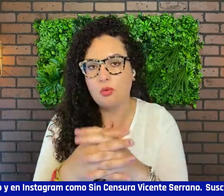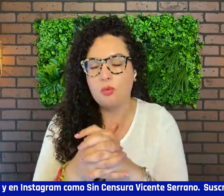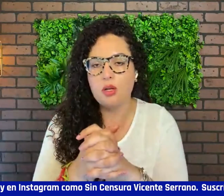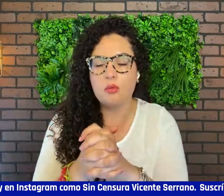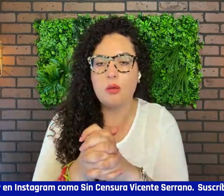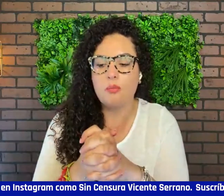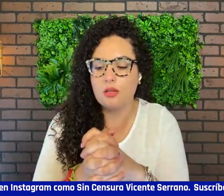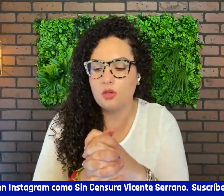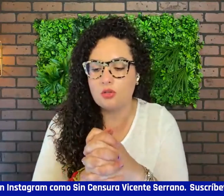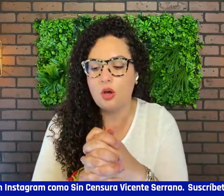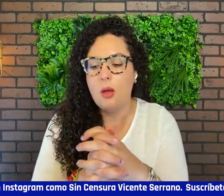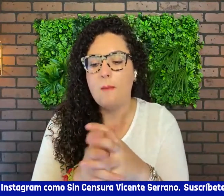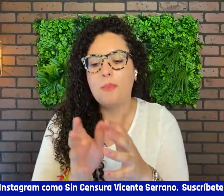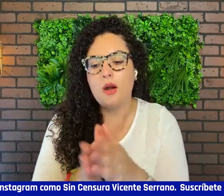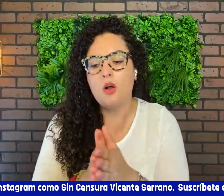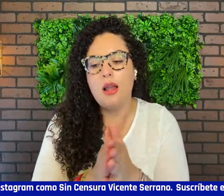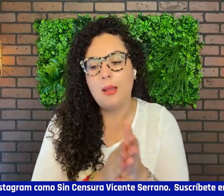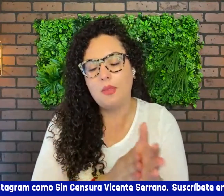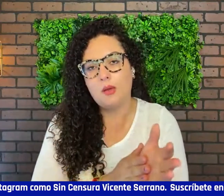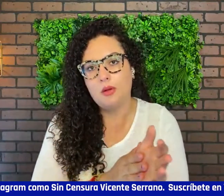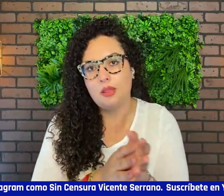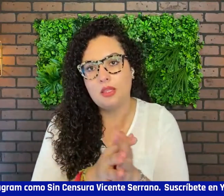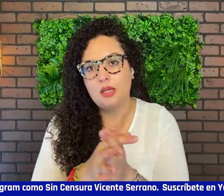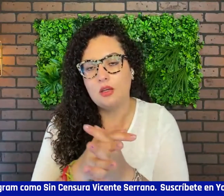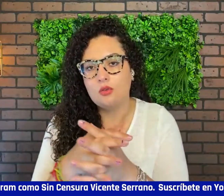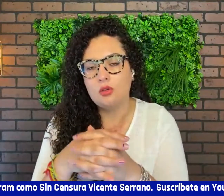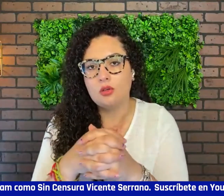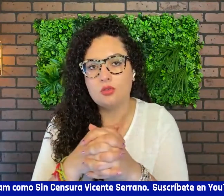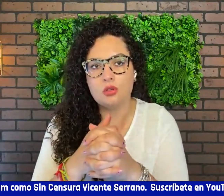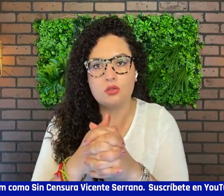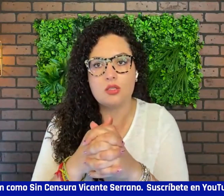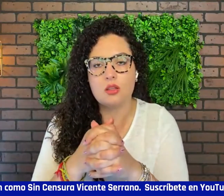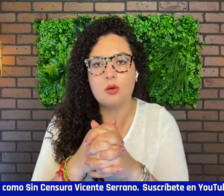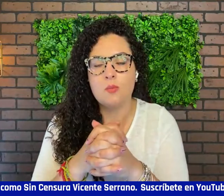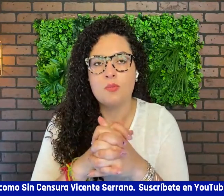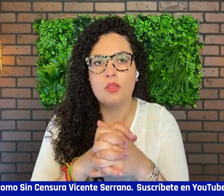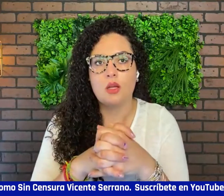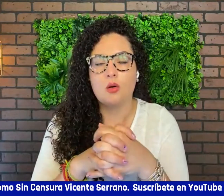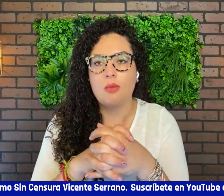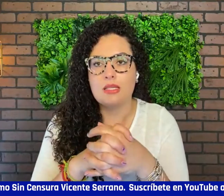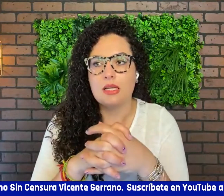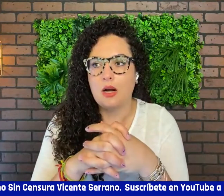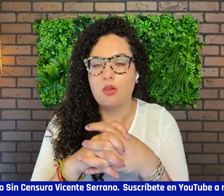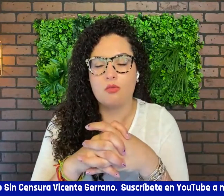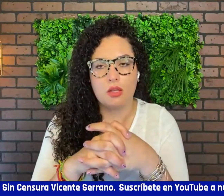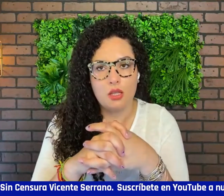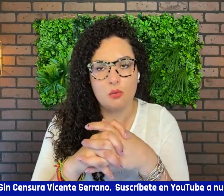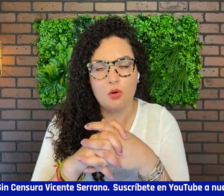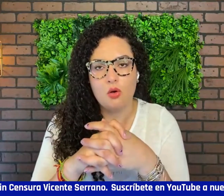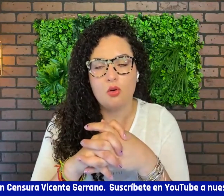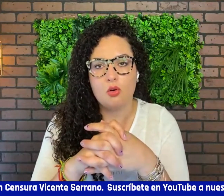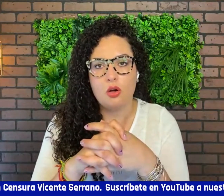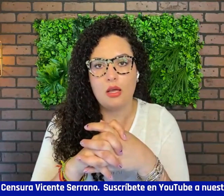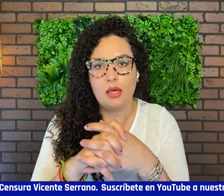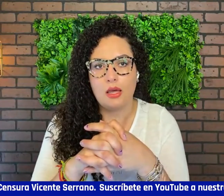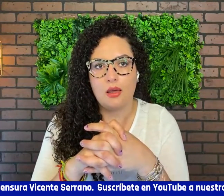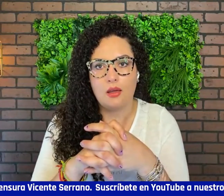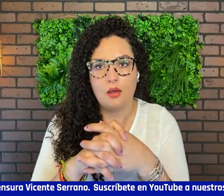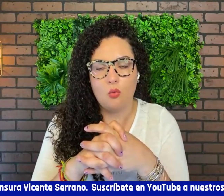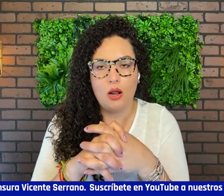todos y mucho, muy bonito, bien precioso, pero lamentablemente ninguno de nosotros ha sido de lo más claro y efectivo,